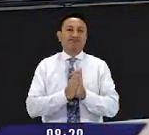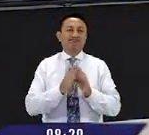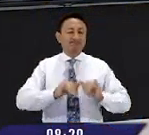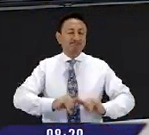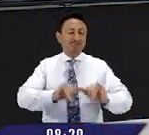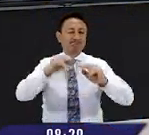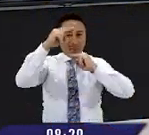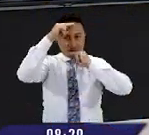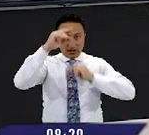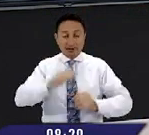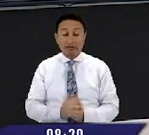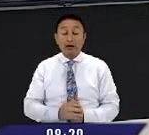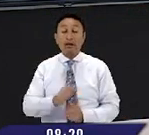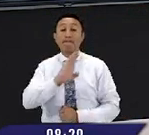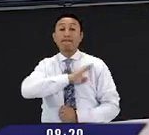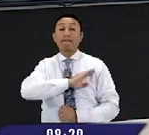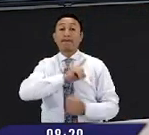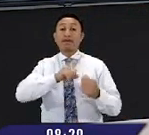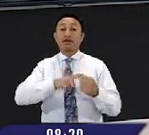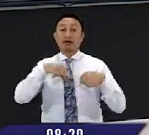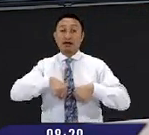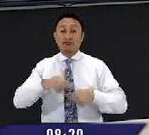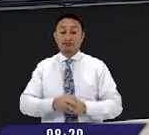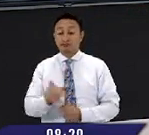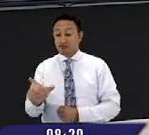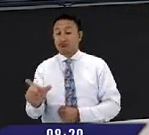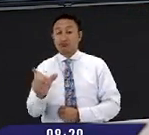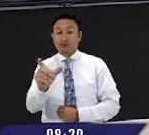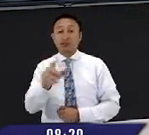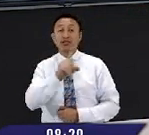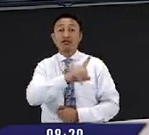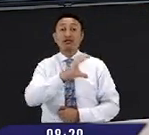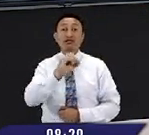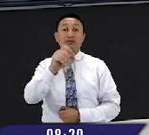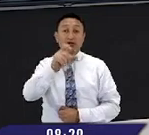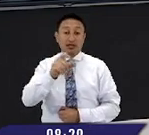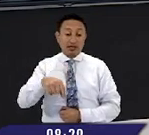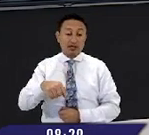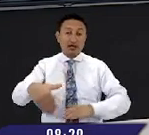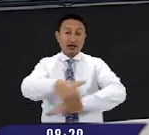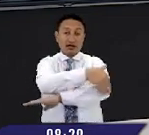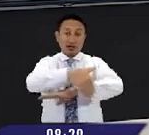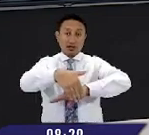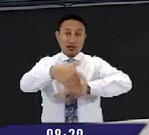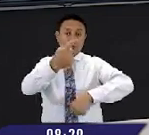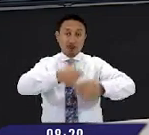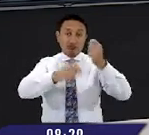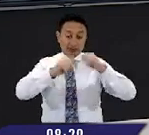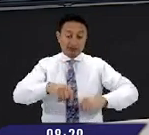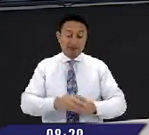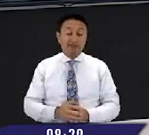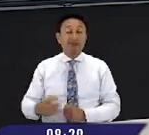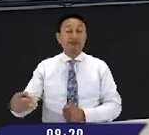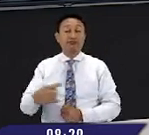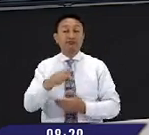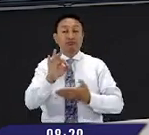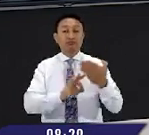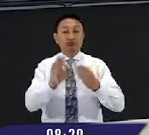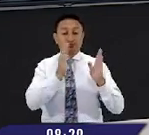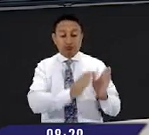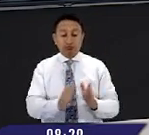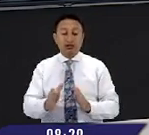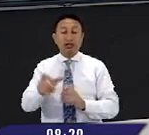Continuamos con más noticias. El municipio de Quito entregó carnets a más de 100 comerciantes autónomos en el marco de la regularización y ordenamiento